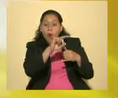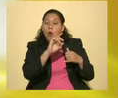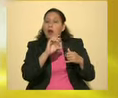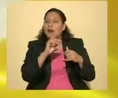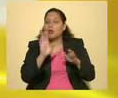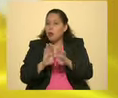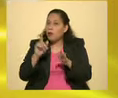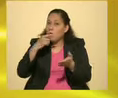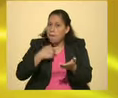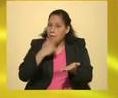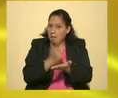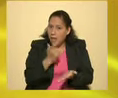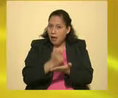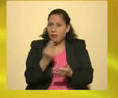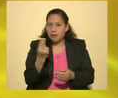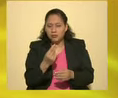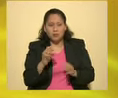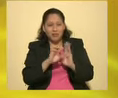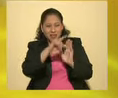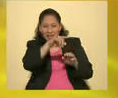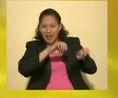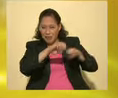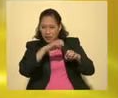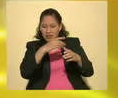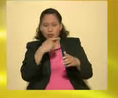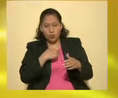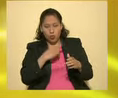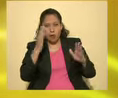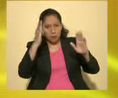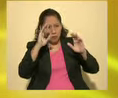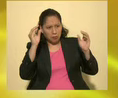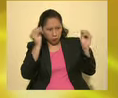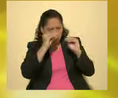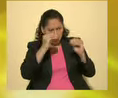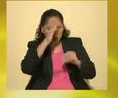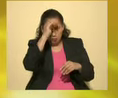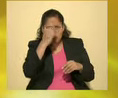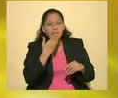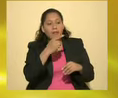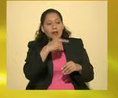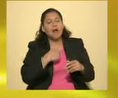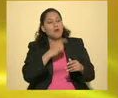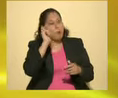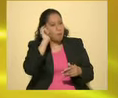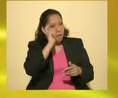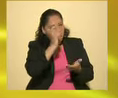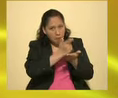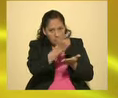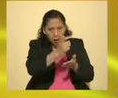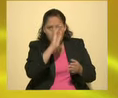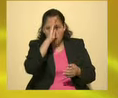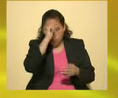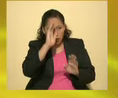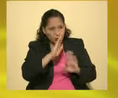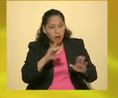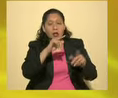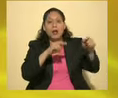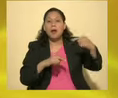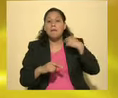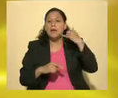reparadoras de crédito, cuando tú negocias con ellas, ¿qué van a hacer? Precisamente vas a dejar de recibir